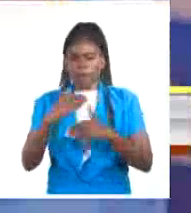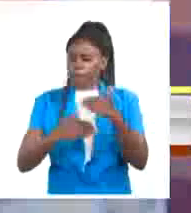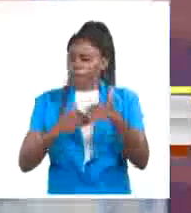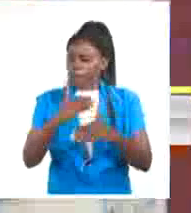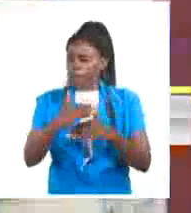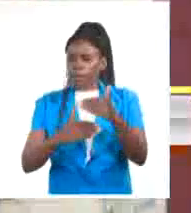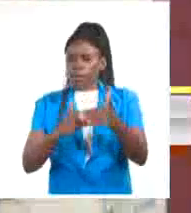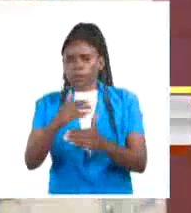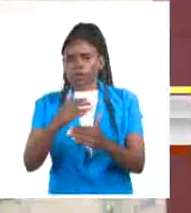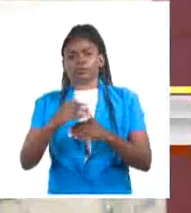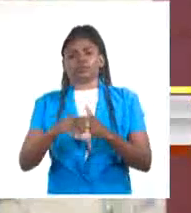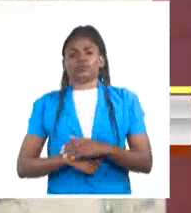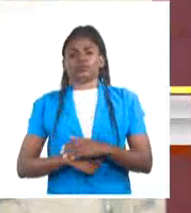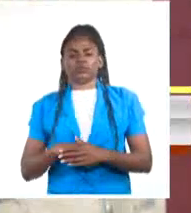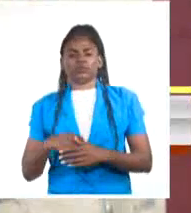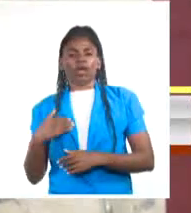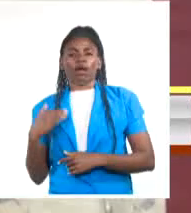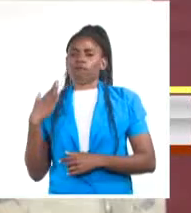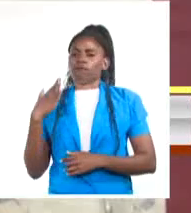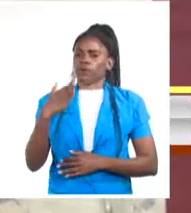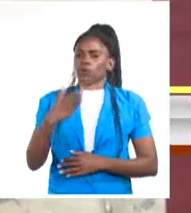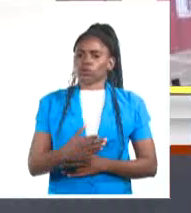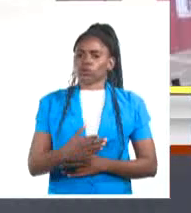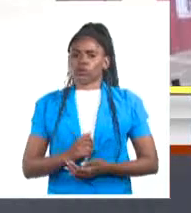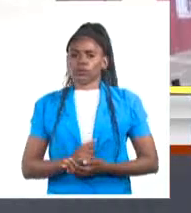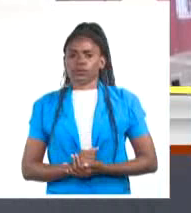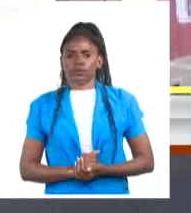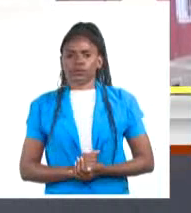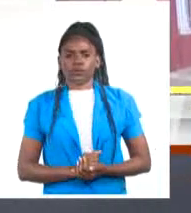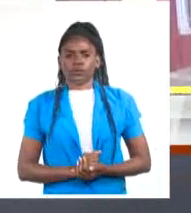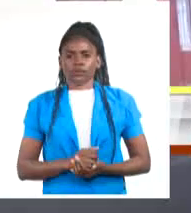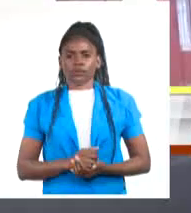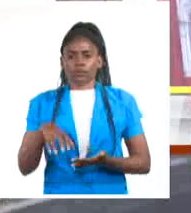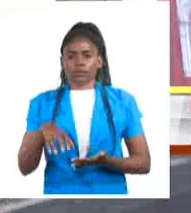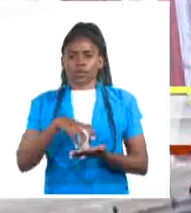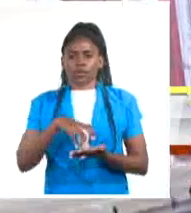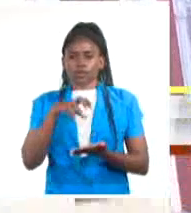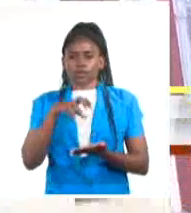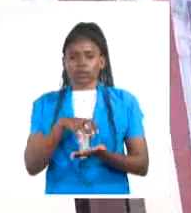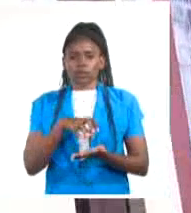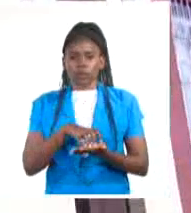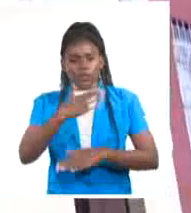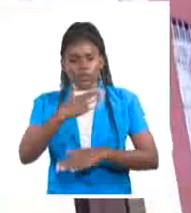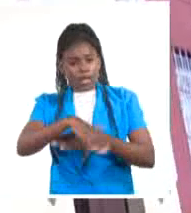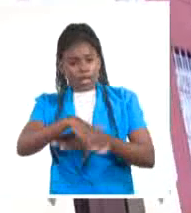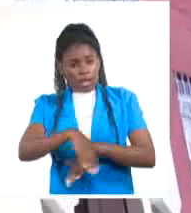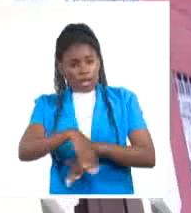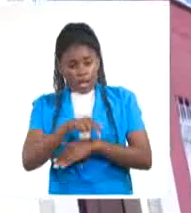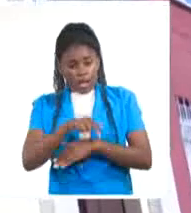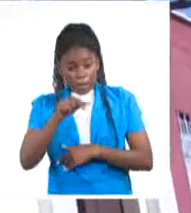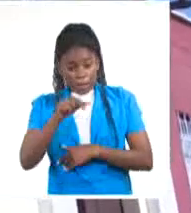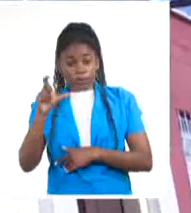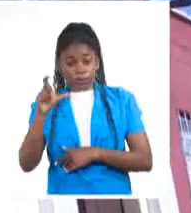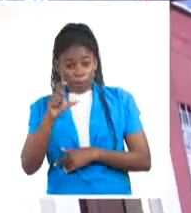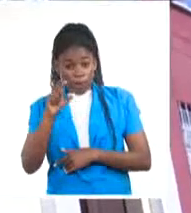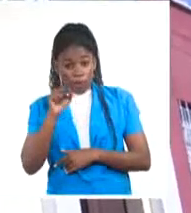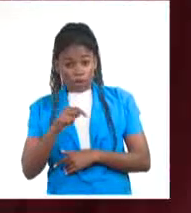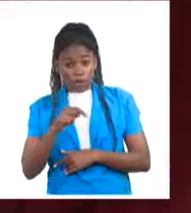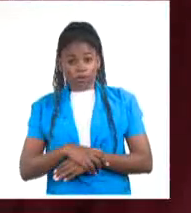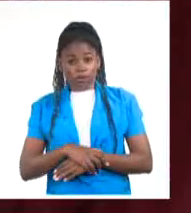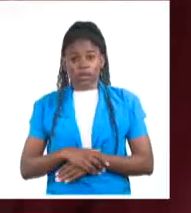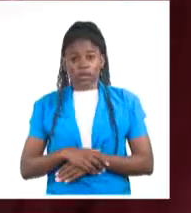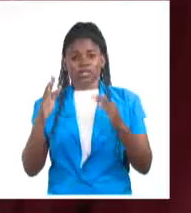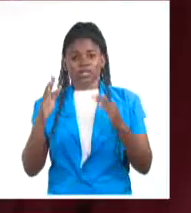llegue a todos? Este inmueble, ubicado en la calle Pobre, esquina Triana, en el centro histórico de la ciudad, es la Casa de la